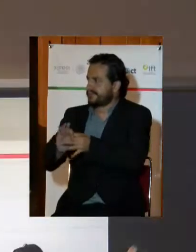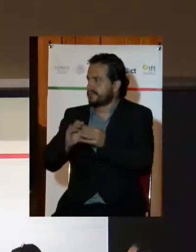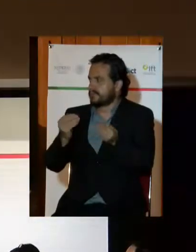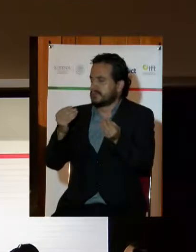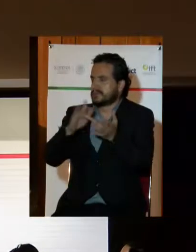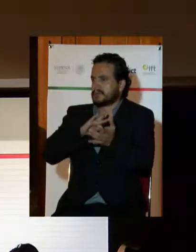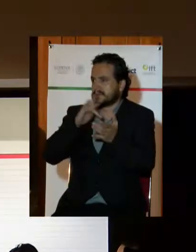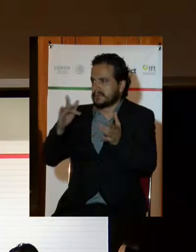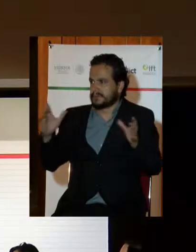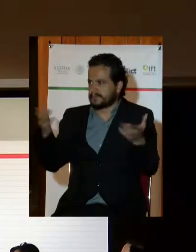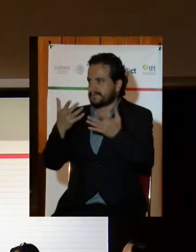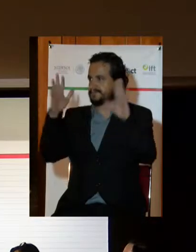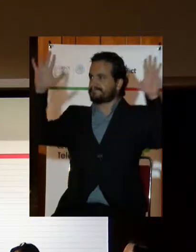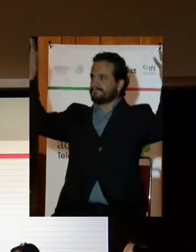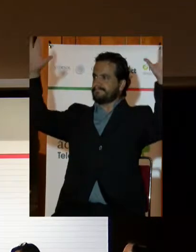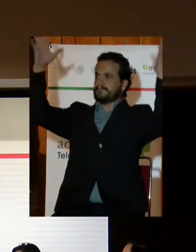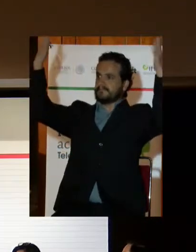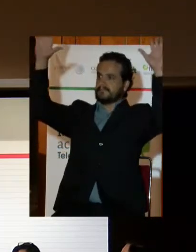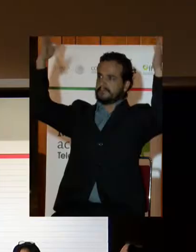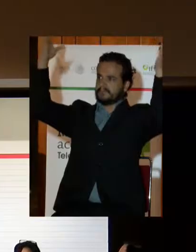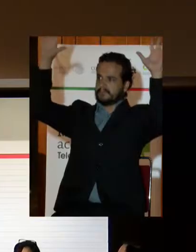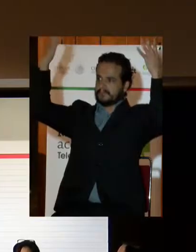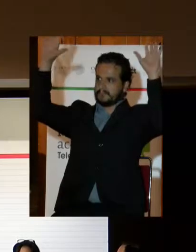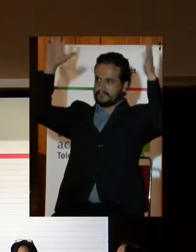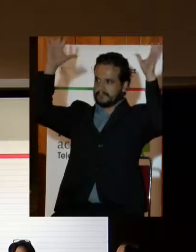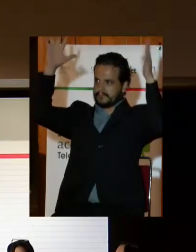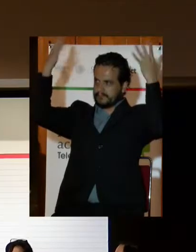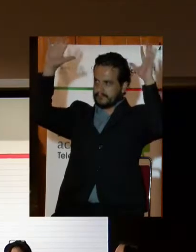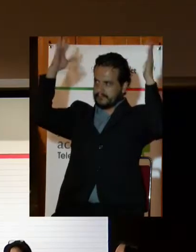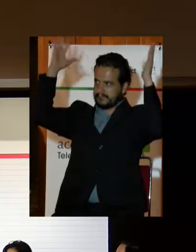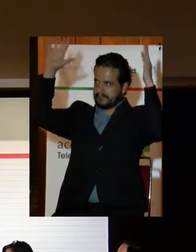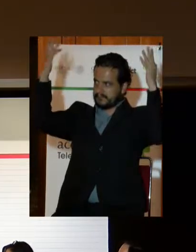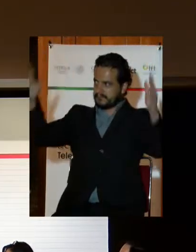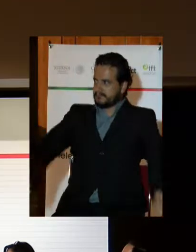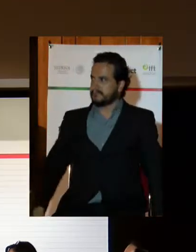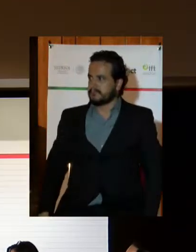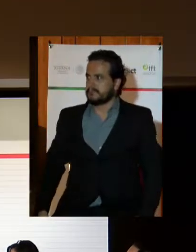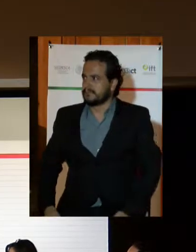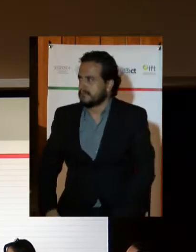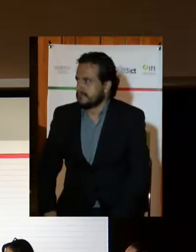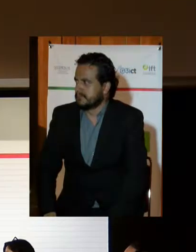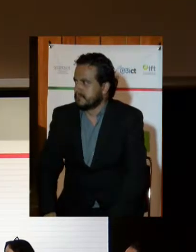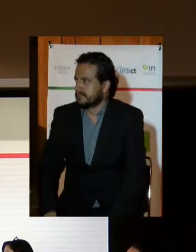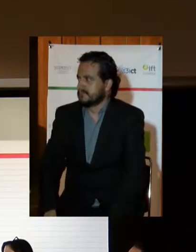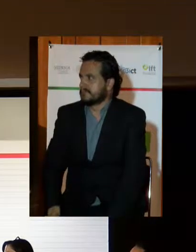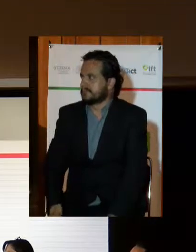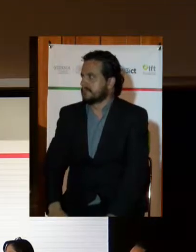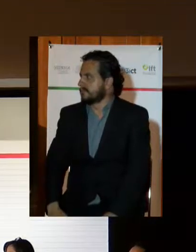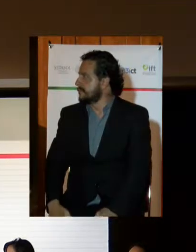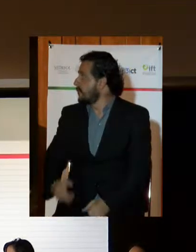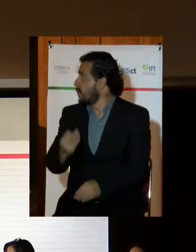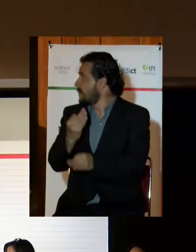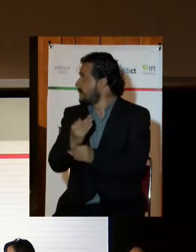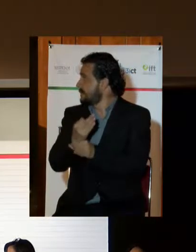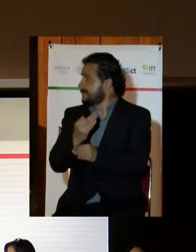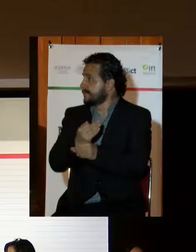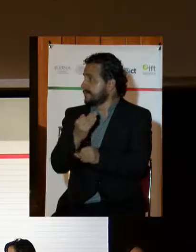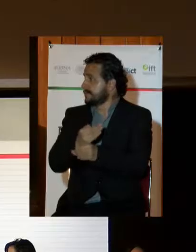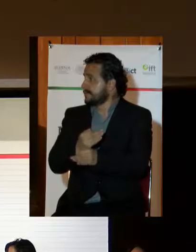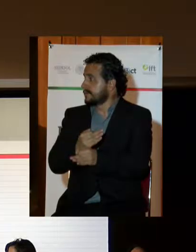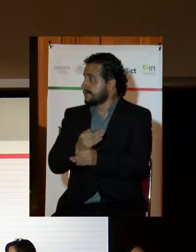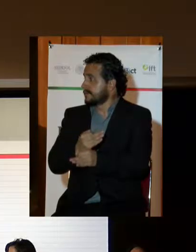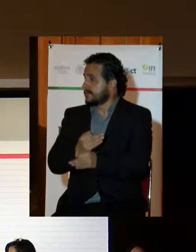Entonces, ese es el mensaje, es un mercado potencial enorme, entonces económicamente nos conviene a todos y ese es, yo creo que el trabajo que tenemos que